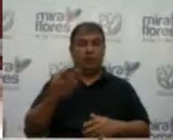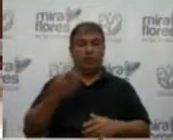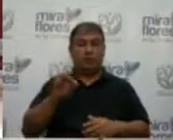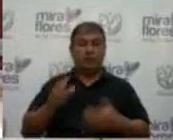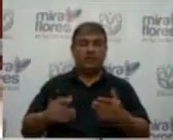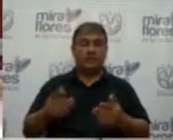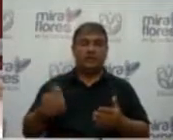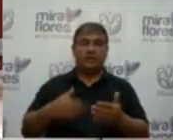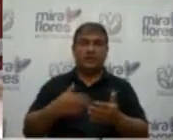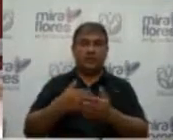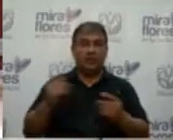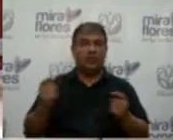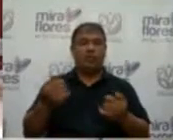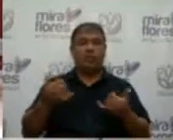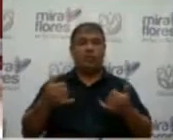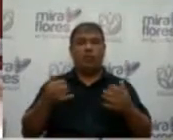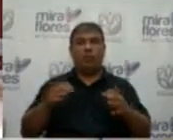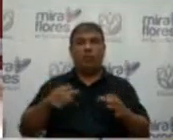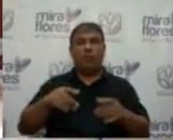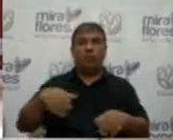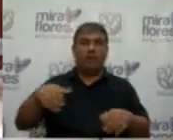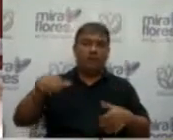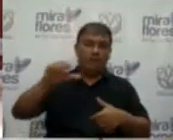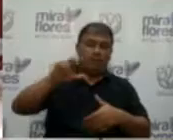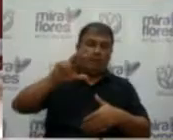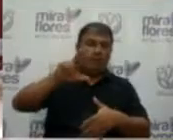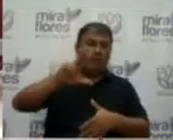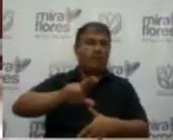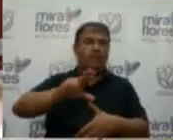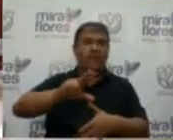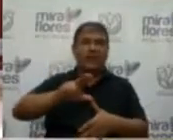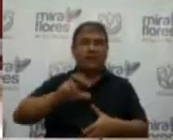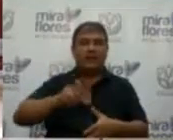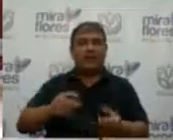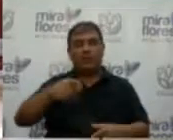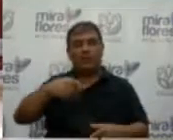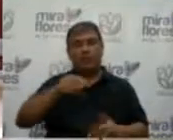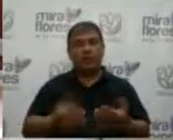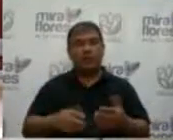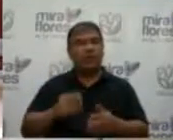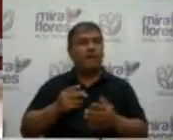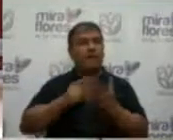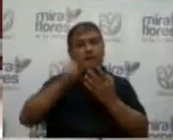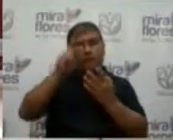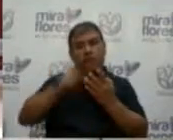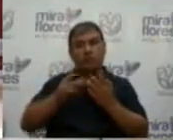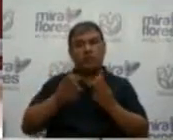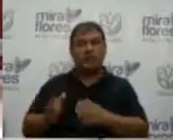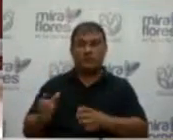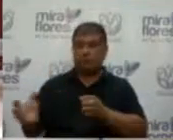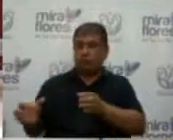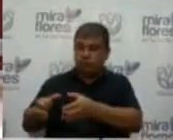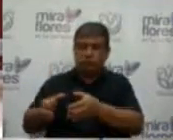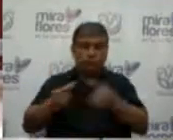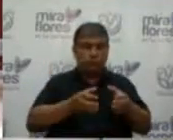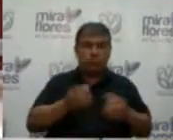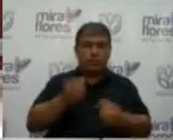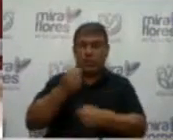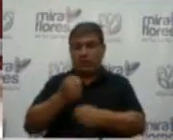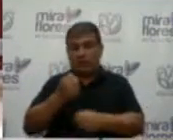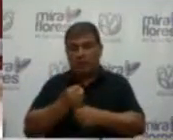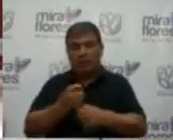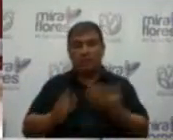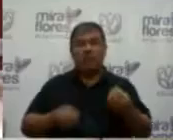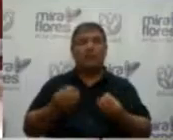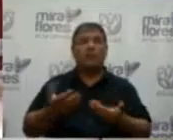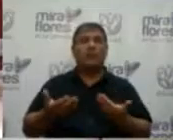los Panamericanos. Hay proyectos para hacer en una o en otra comuna, trabajos